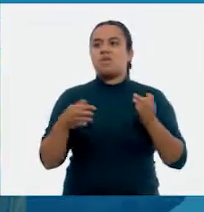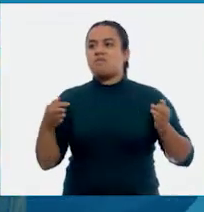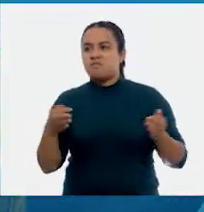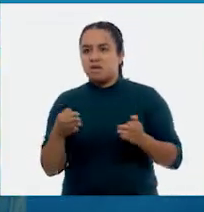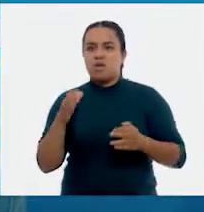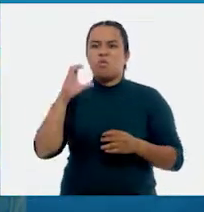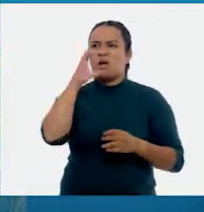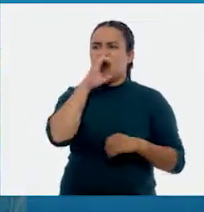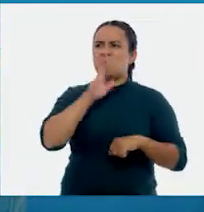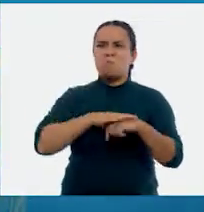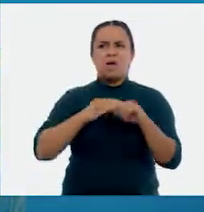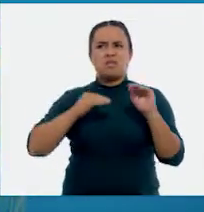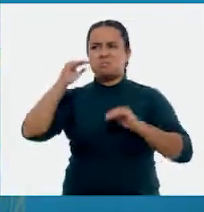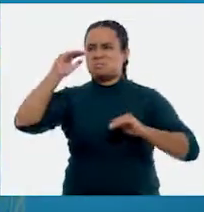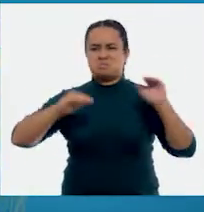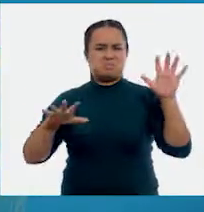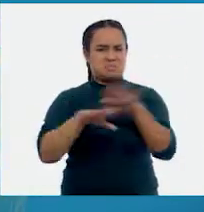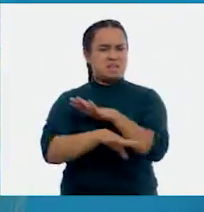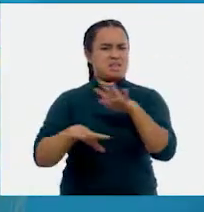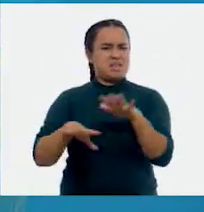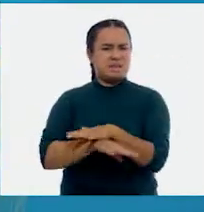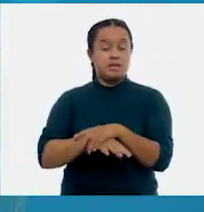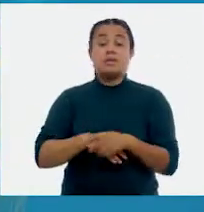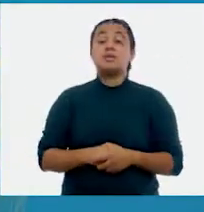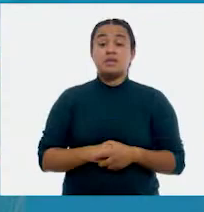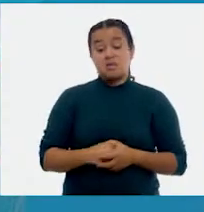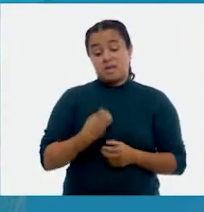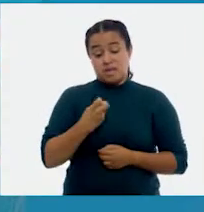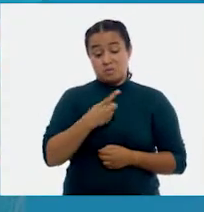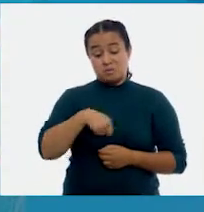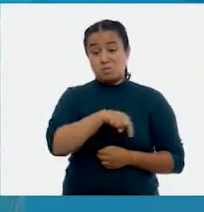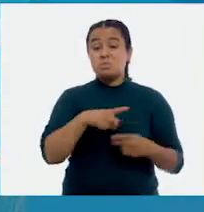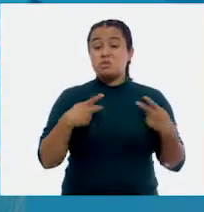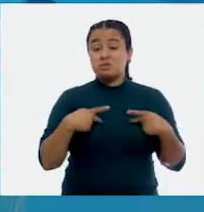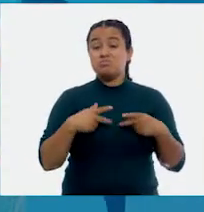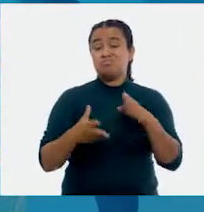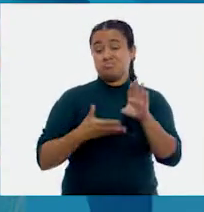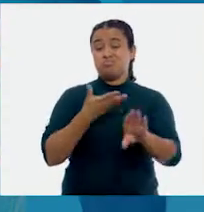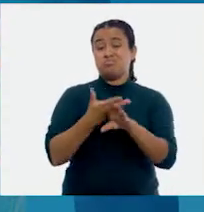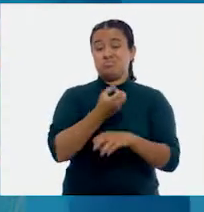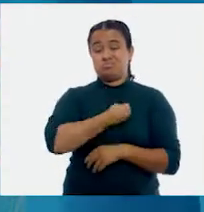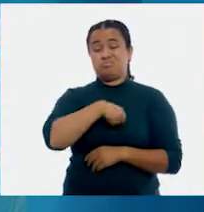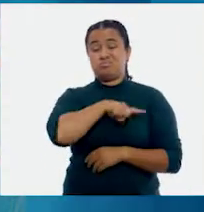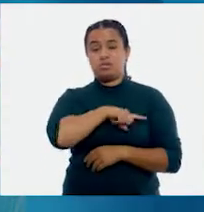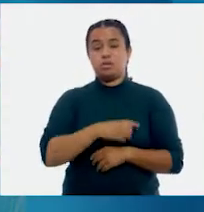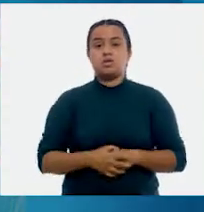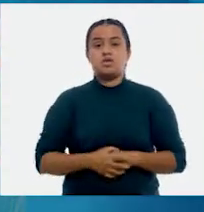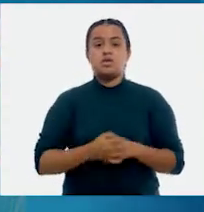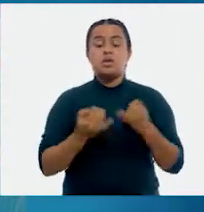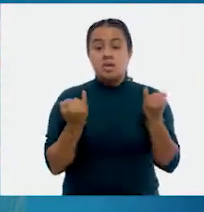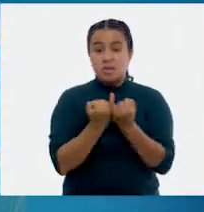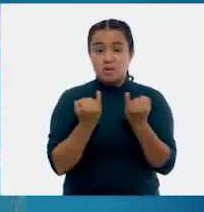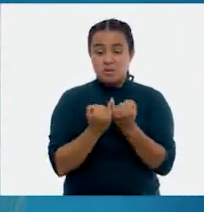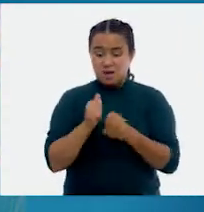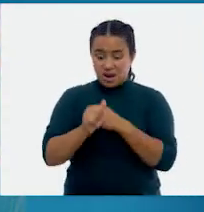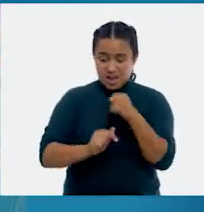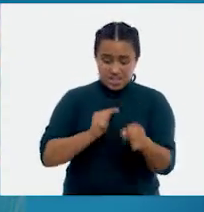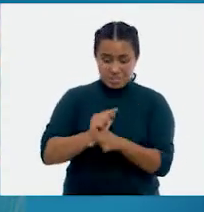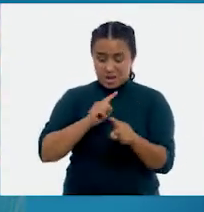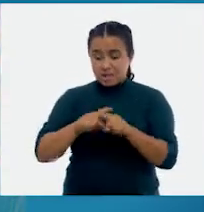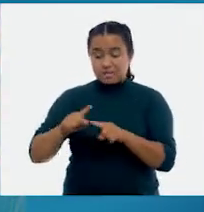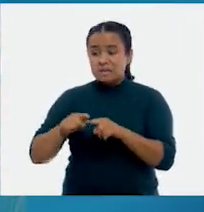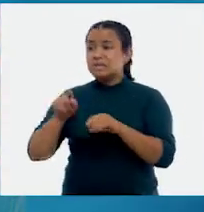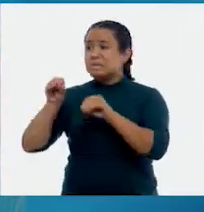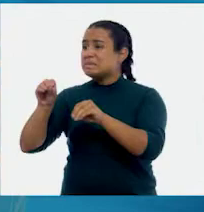experimentando, lo que afecta la salud de las personas, provoca la migración de miles de especies de